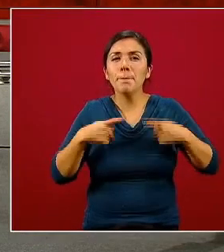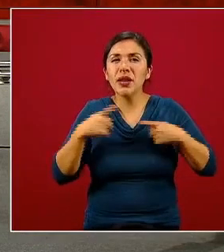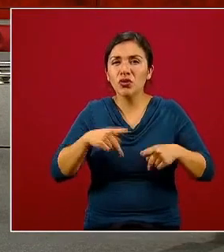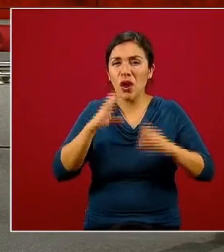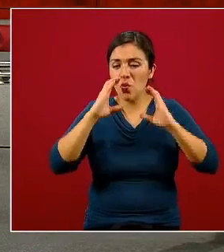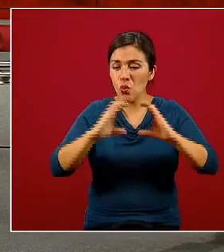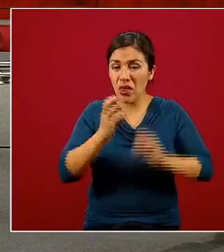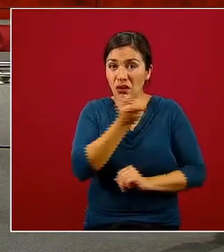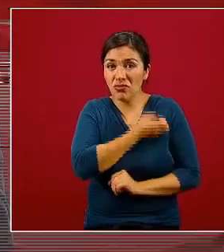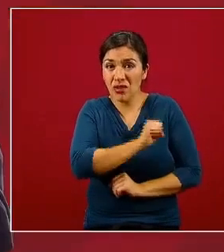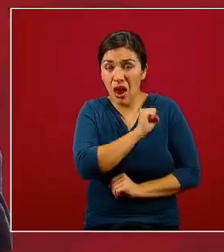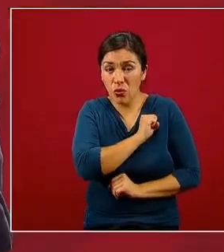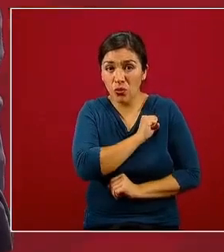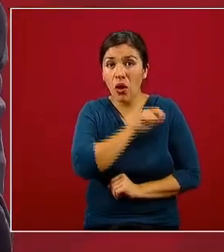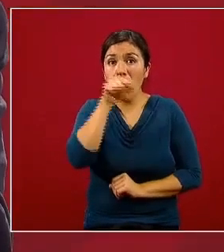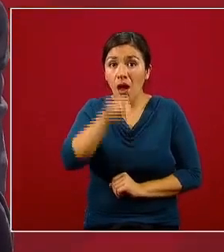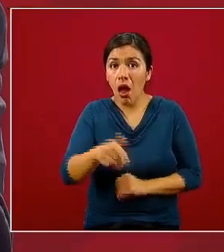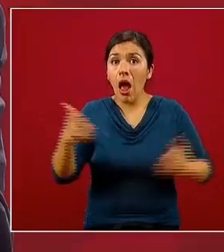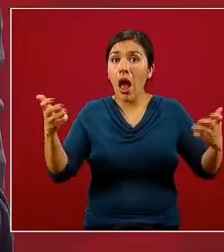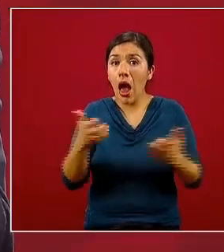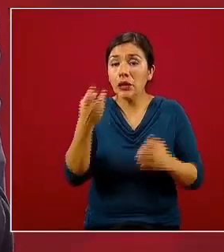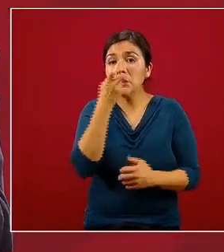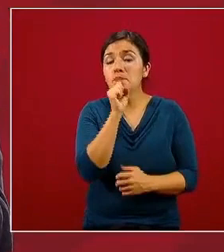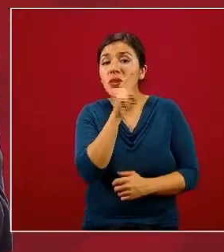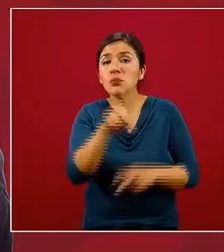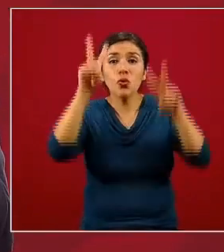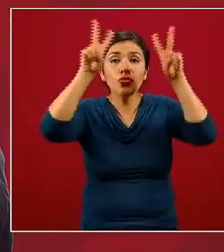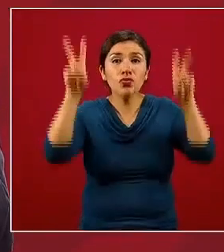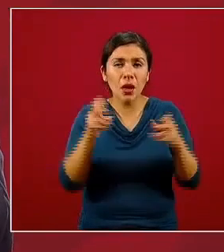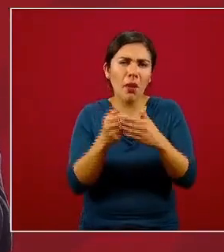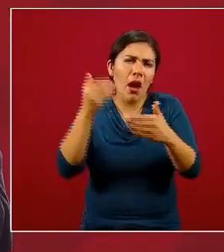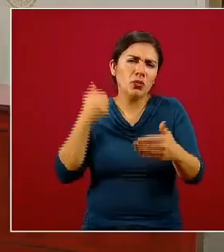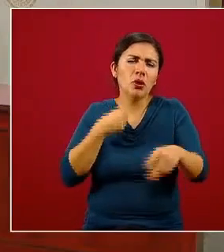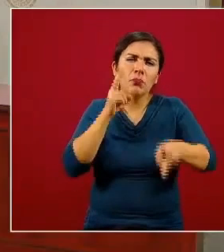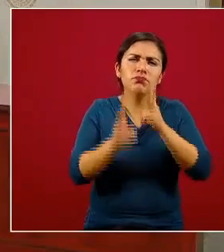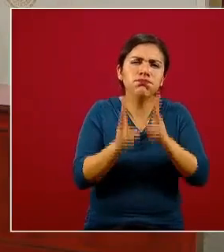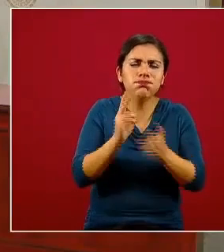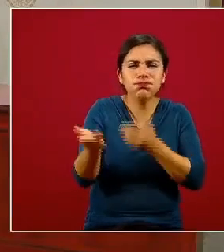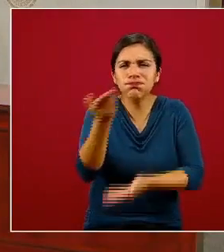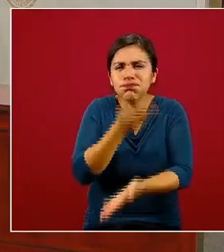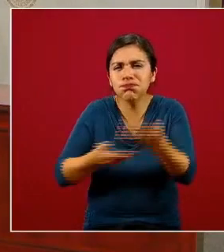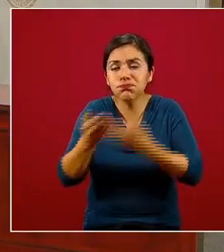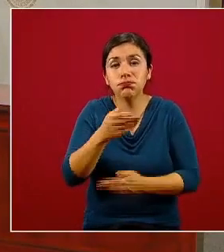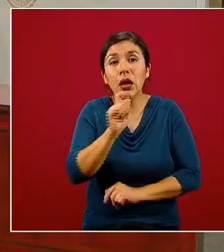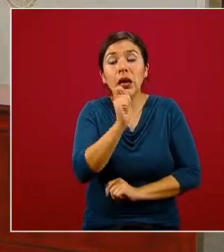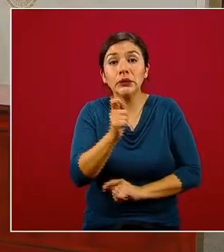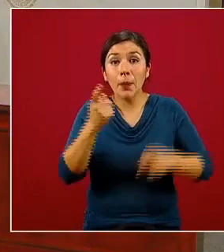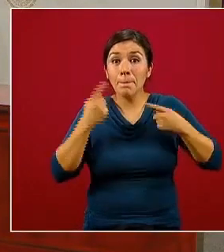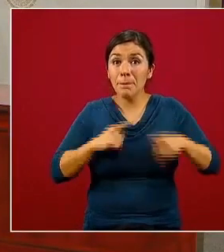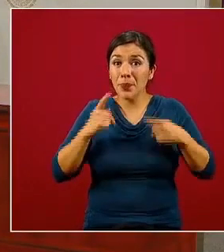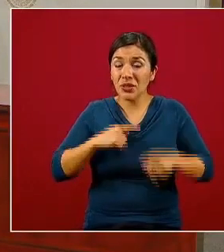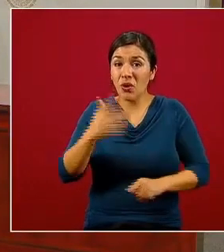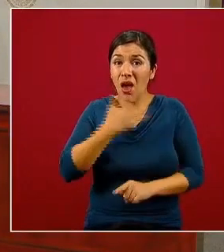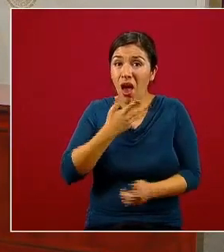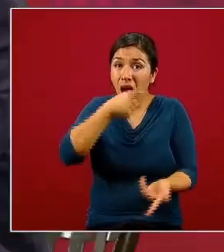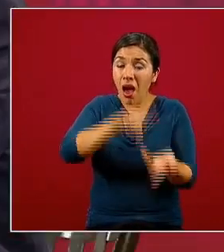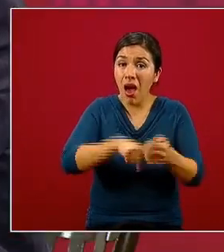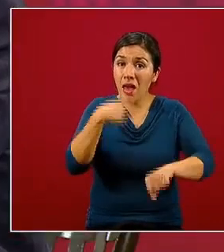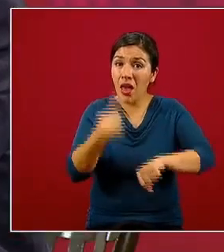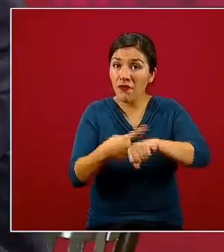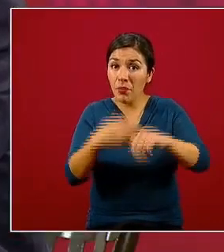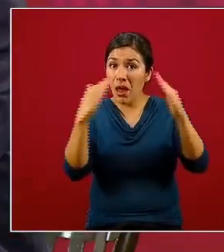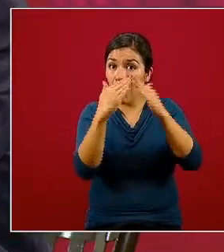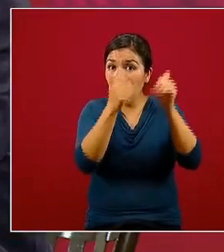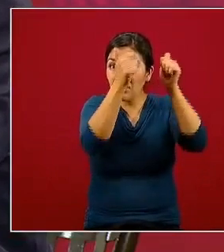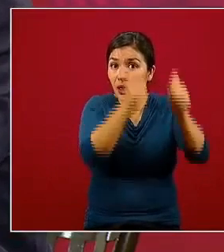salud contribuya a este tema que hemos venido conversando, de que las personas que tienen enfermedad y están en